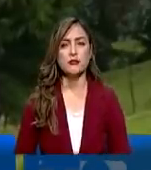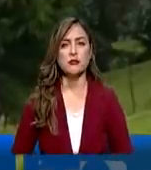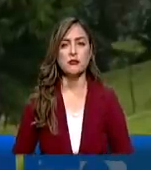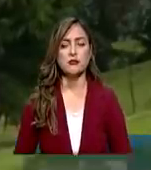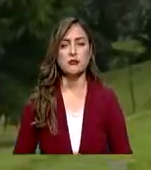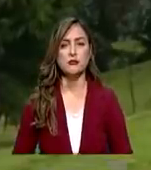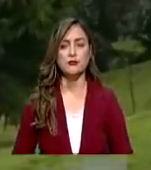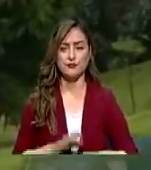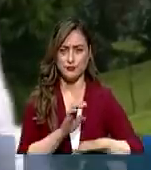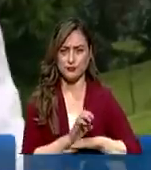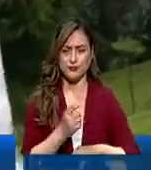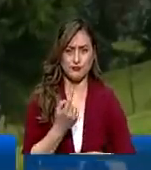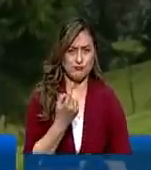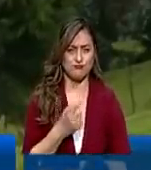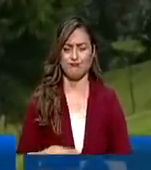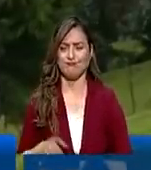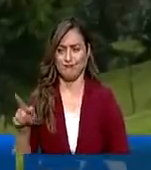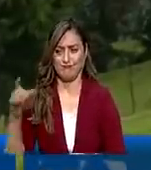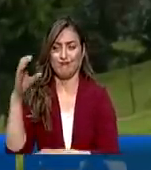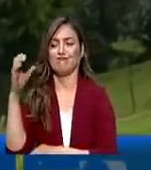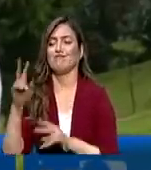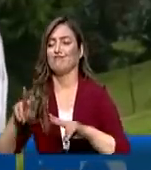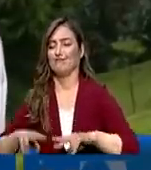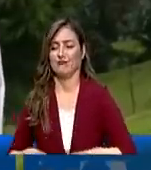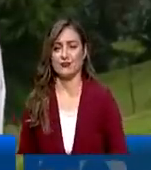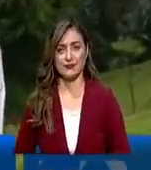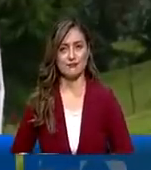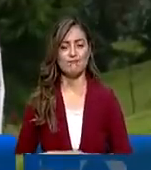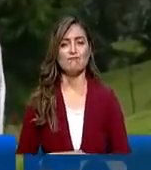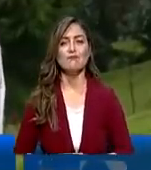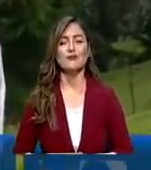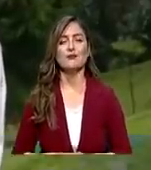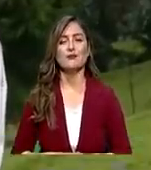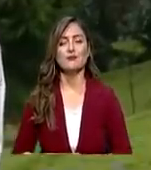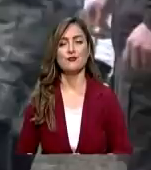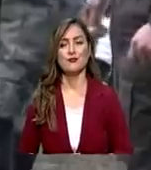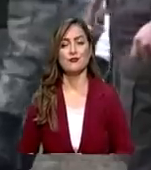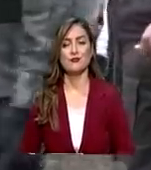únicamente del lado ecuatoriano, sino también en el vecino país. Aquí un informe.